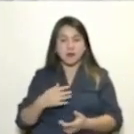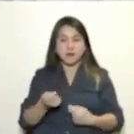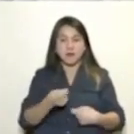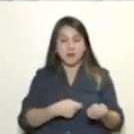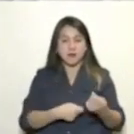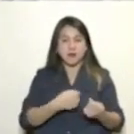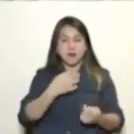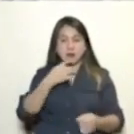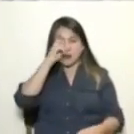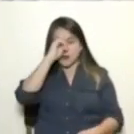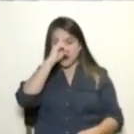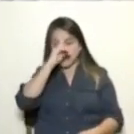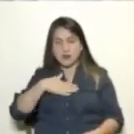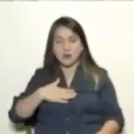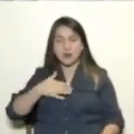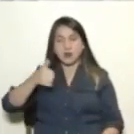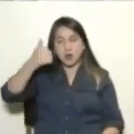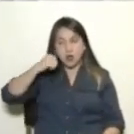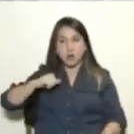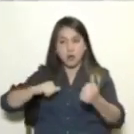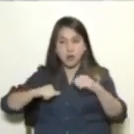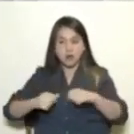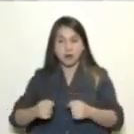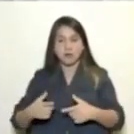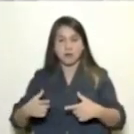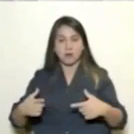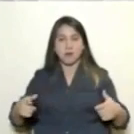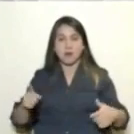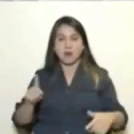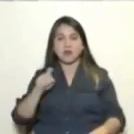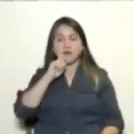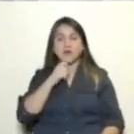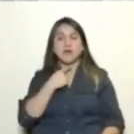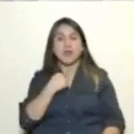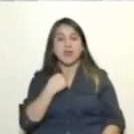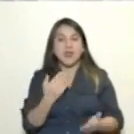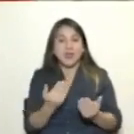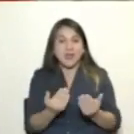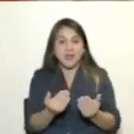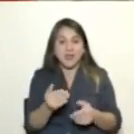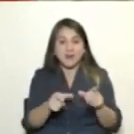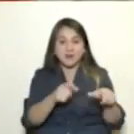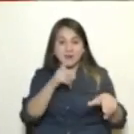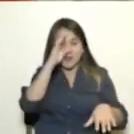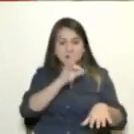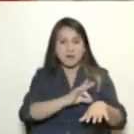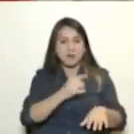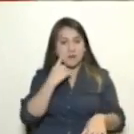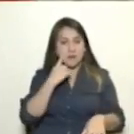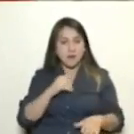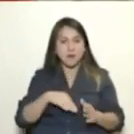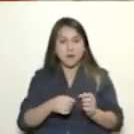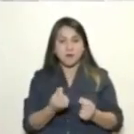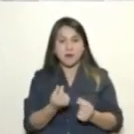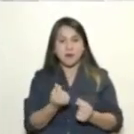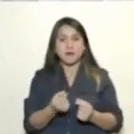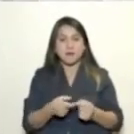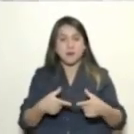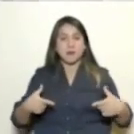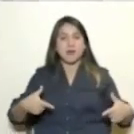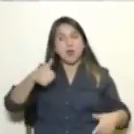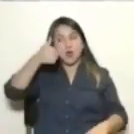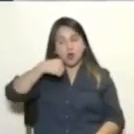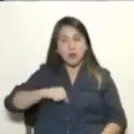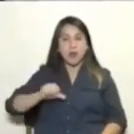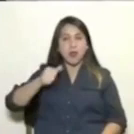las clínicas porque quieren operar. No es que estén deseosos que haya gente para operar, pero es quien tiene que operar.